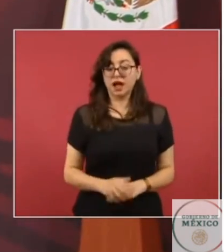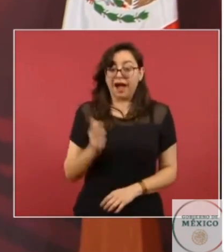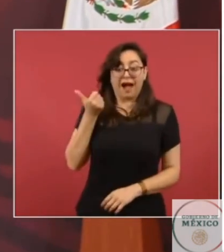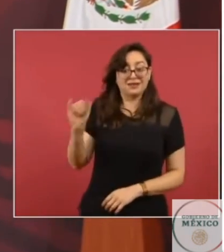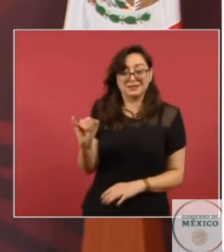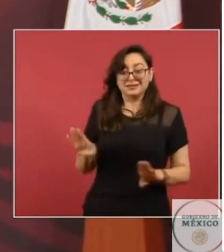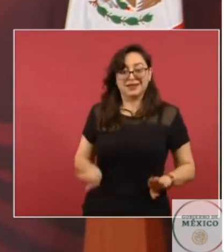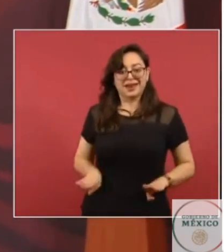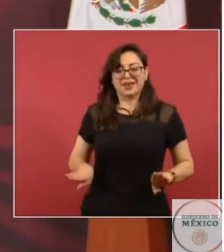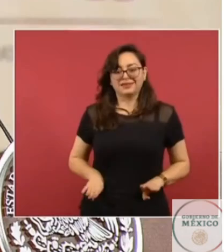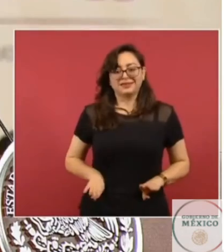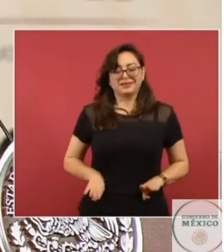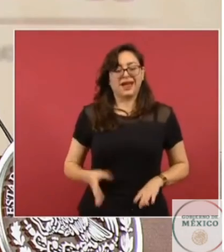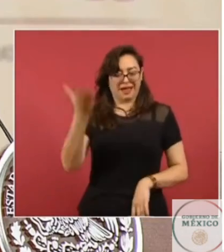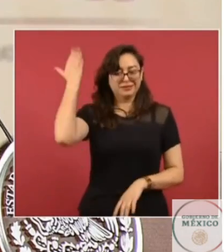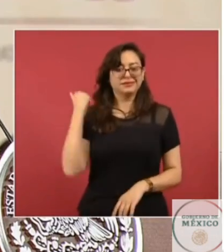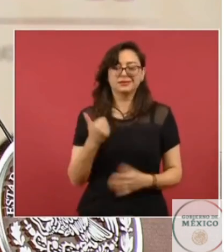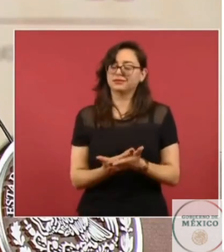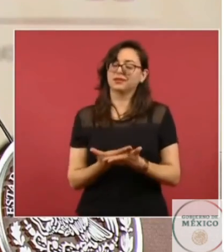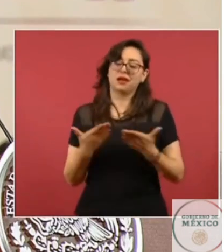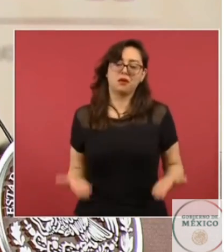Ahora hay libertades.